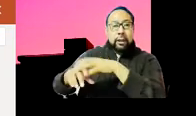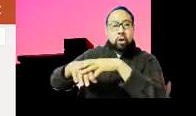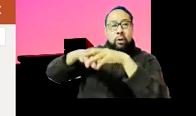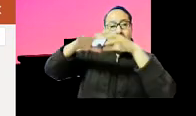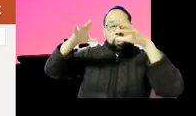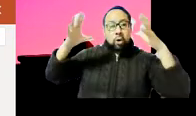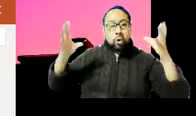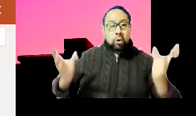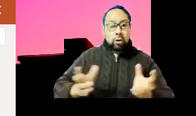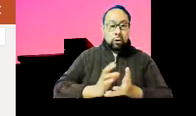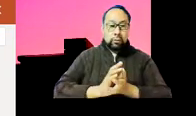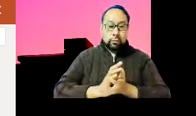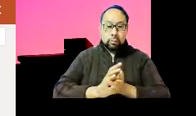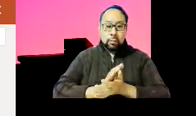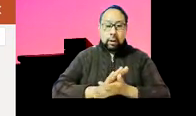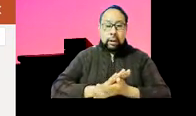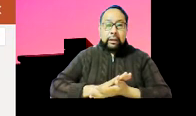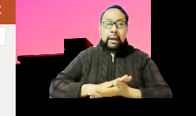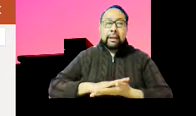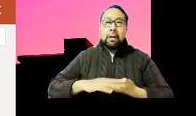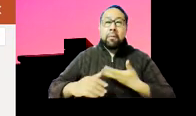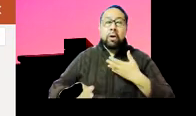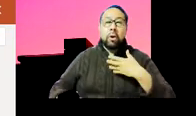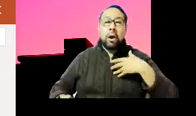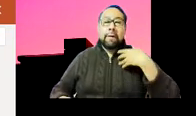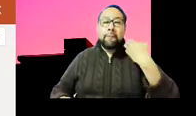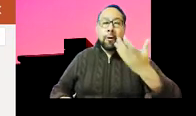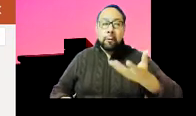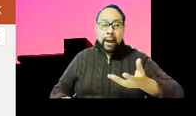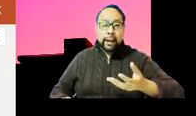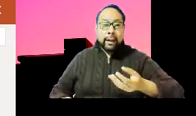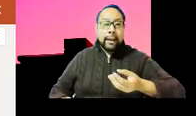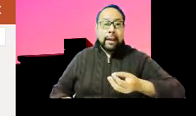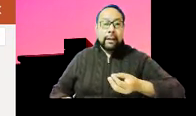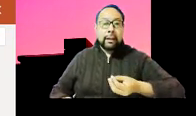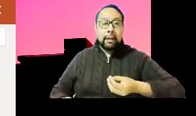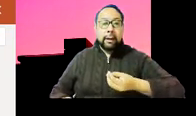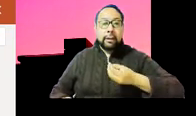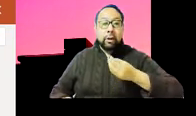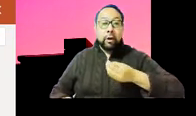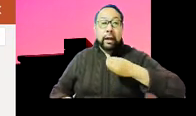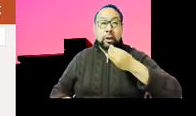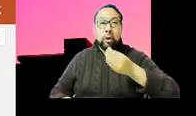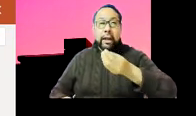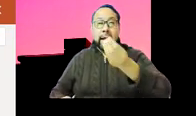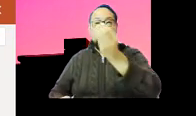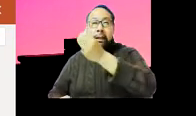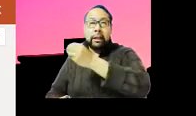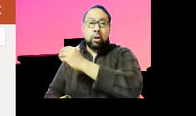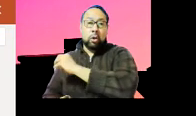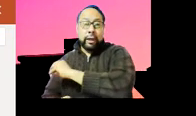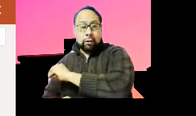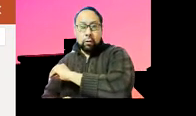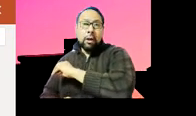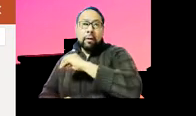Y también es todo este conjunto y es el modo o la forma en el que el adversario reacciona